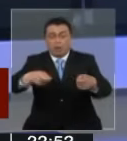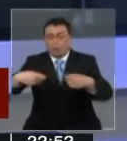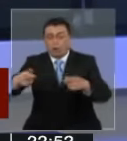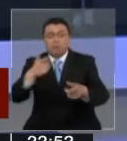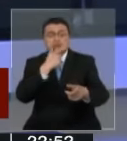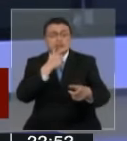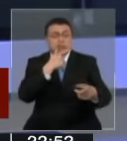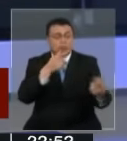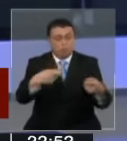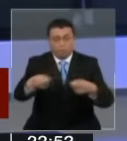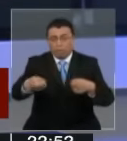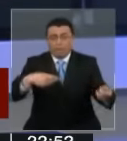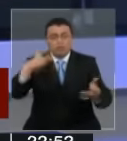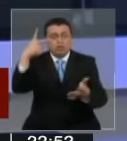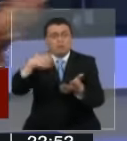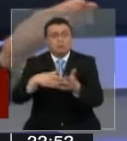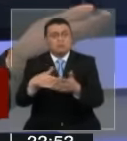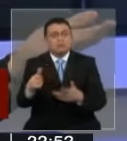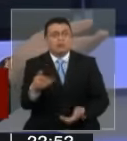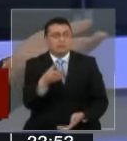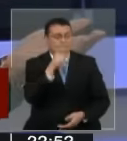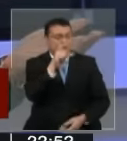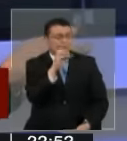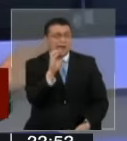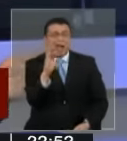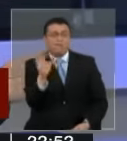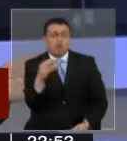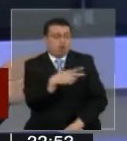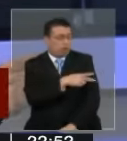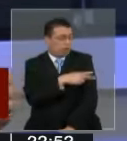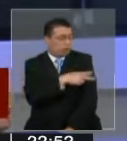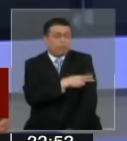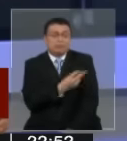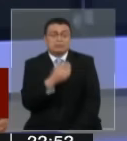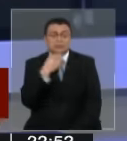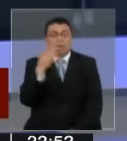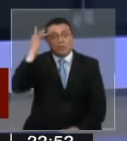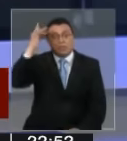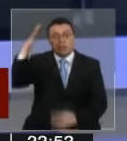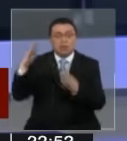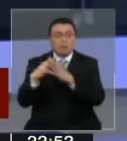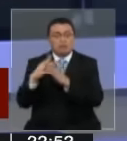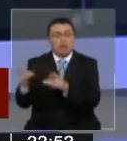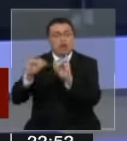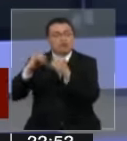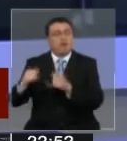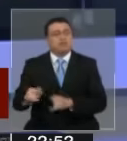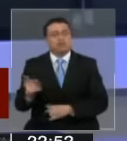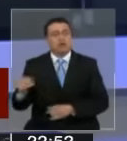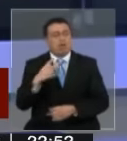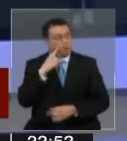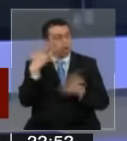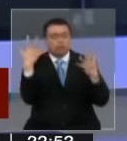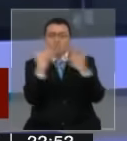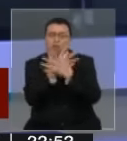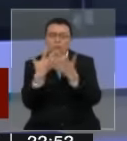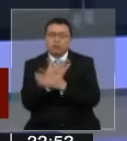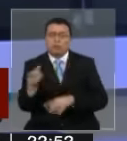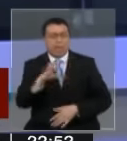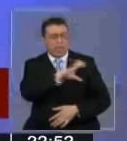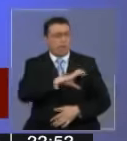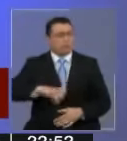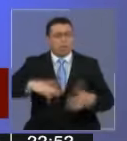los perdió. Lo malgastó. Y la inteligencia militar no funcionó. Ninguna fiscalización del Estado